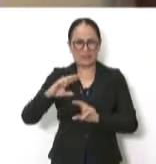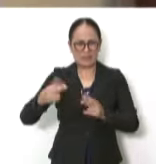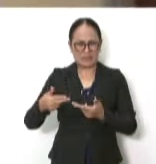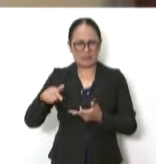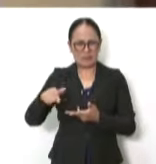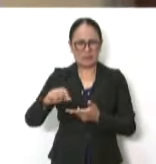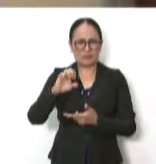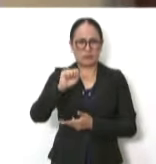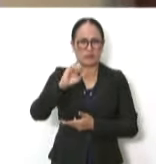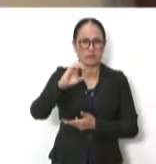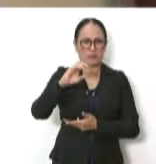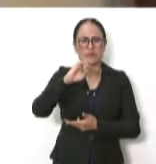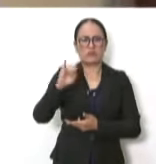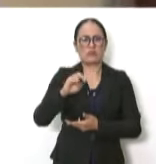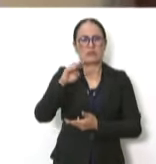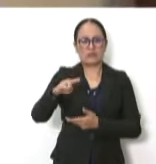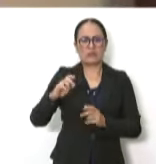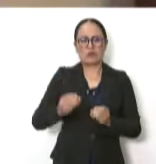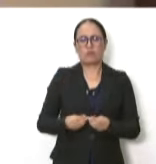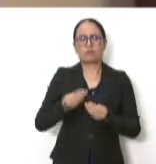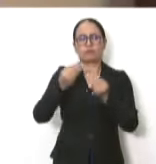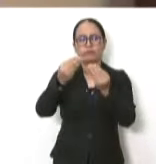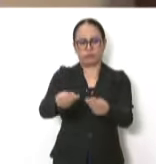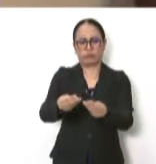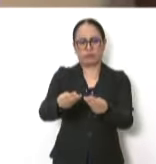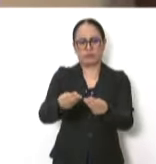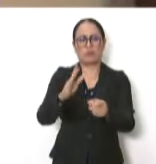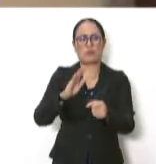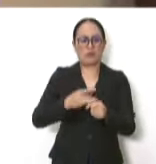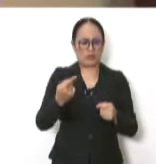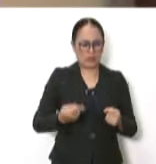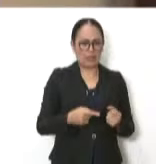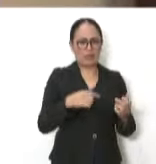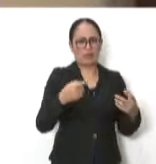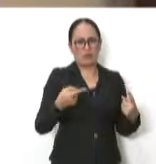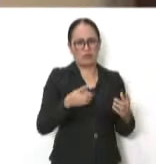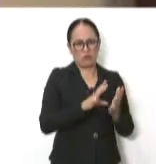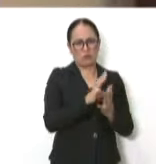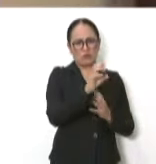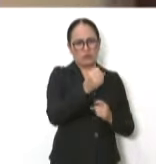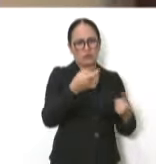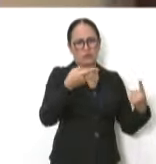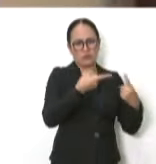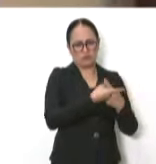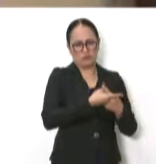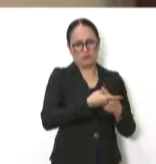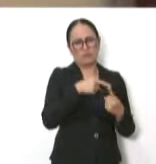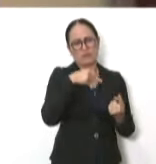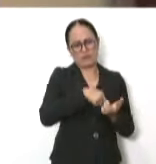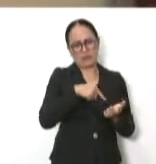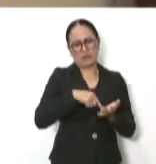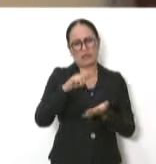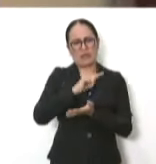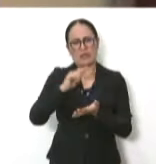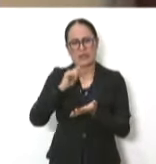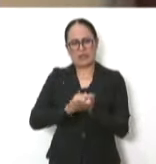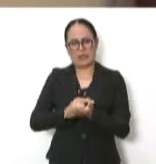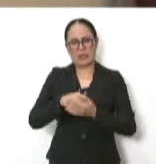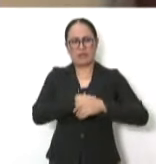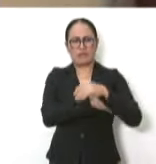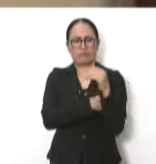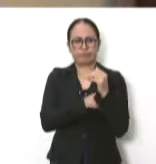la Suprema Corte de Justicia de la Nación en contra de la Ley de Archivos del Estado de Chiapas, publicada en